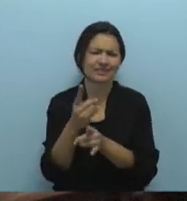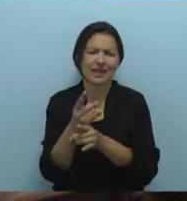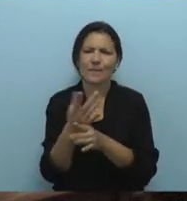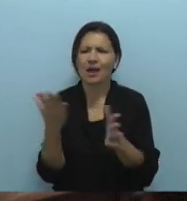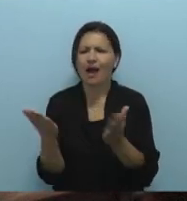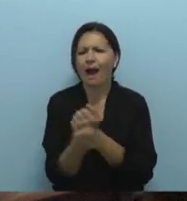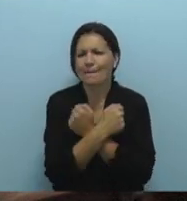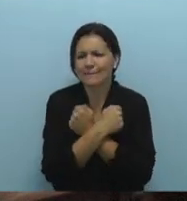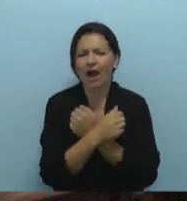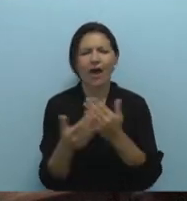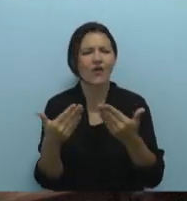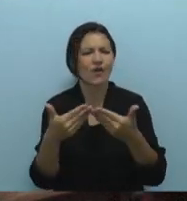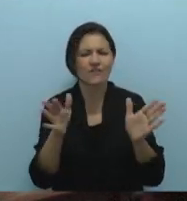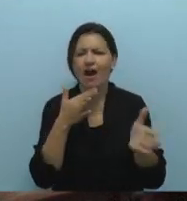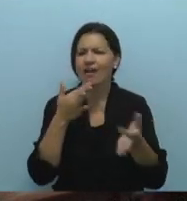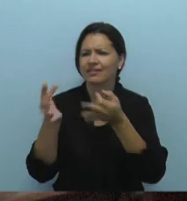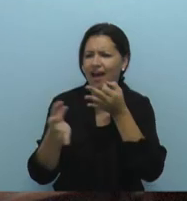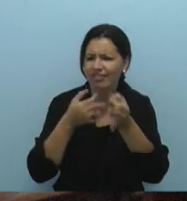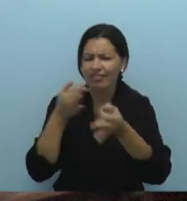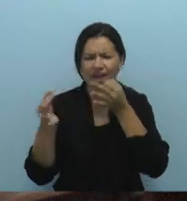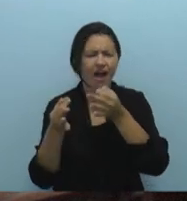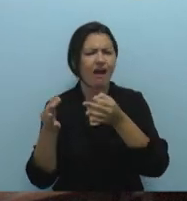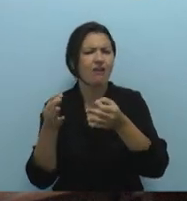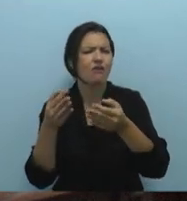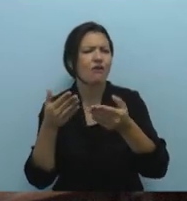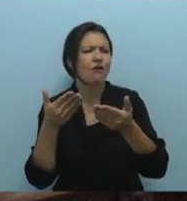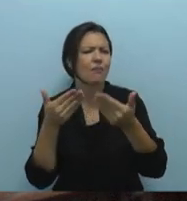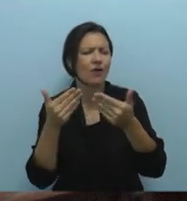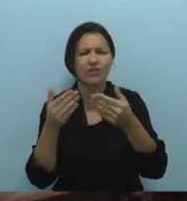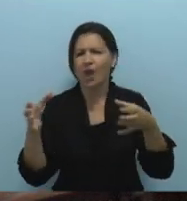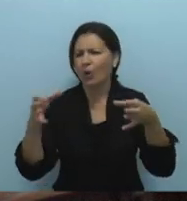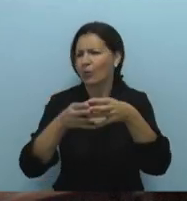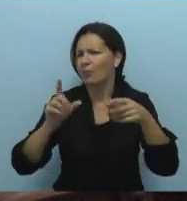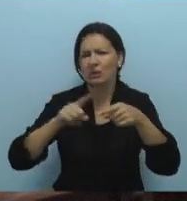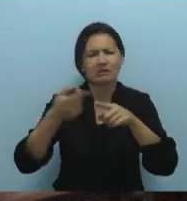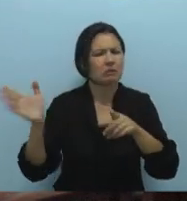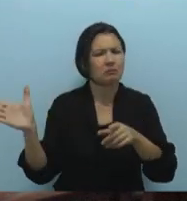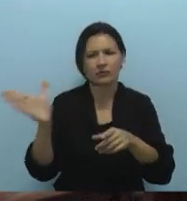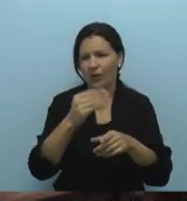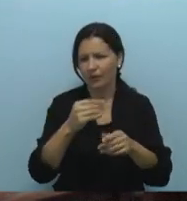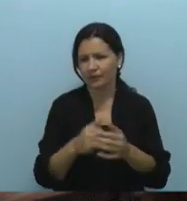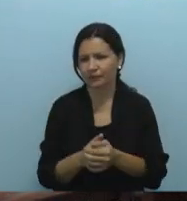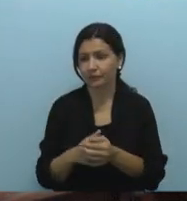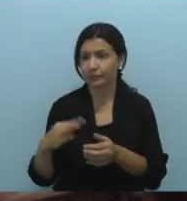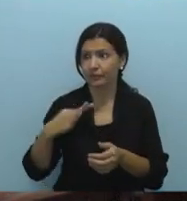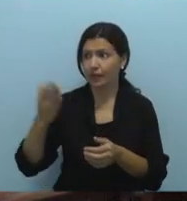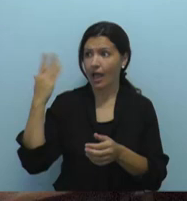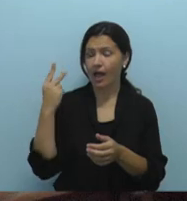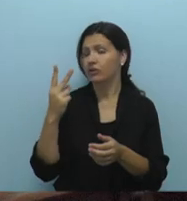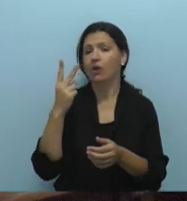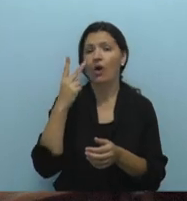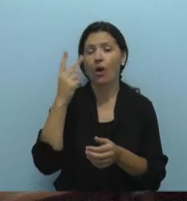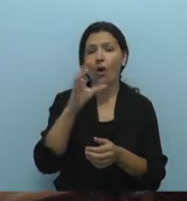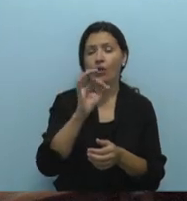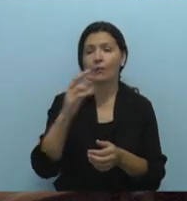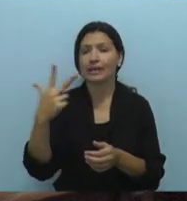generosa con todos los sectores políticos que se sumaran a esa causa. En 2003 sufrió, como todo el oeste de la